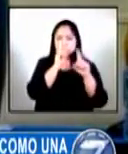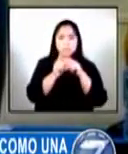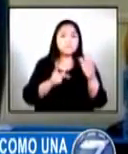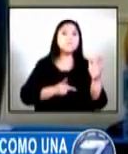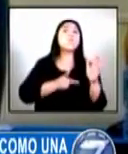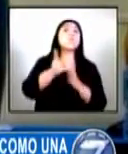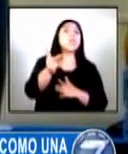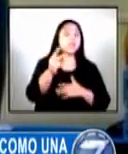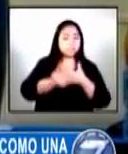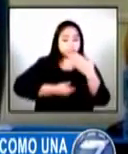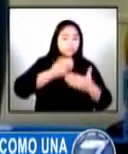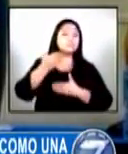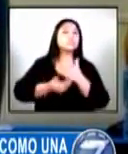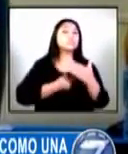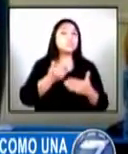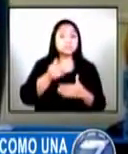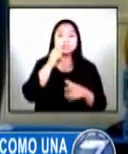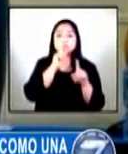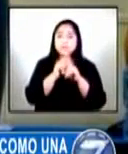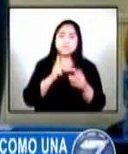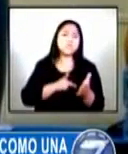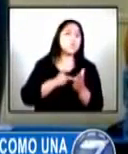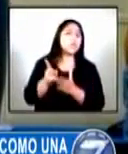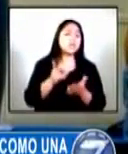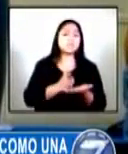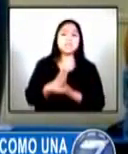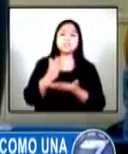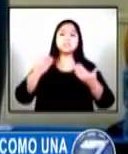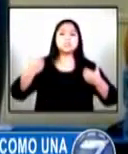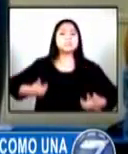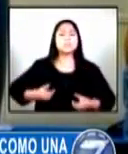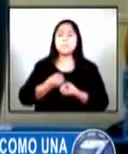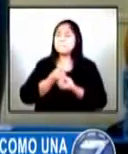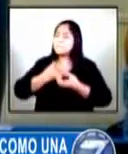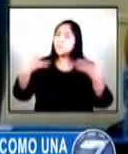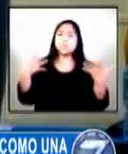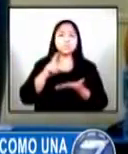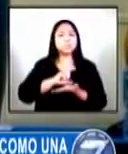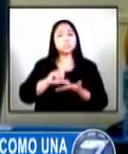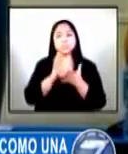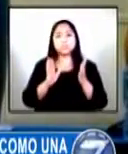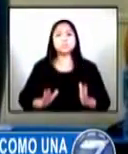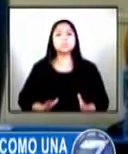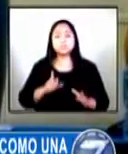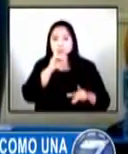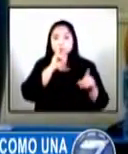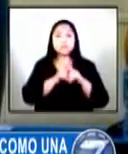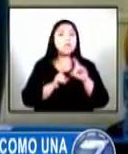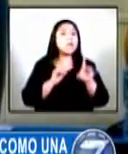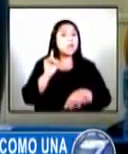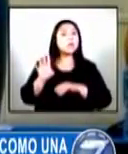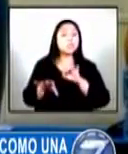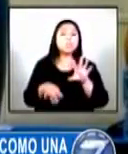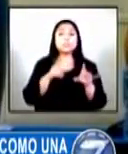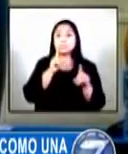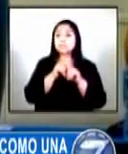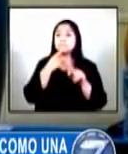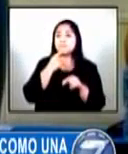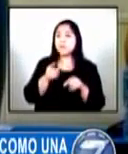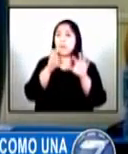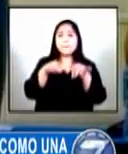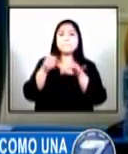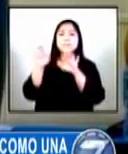debido proceso y violaron los derechos humanos de muchos ciudadanos. En algunos casos hubo personas que